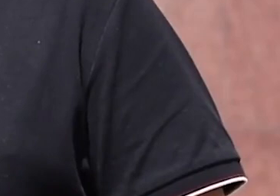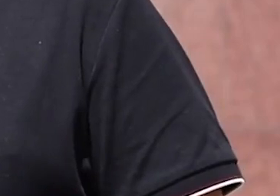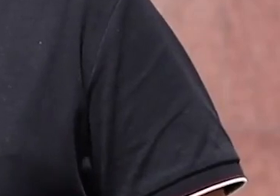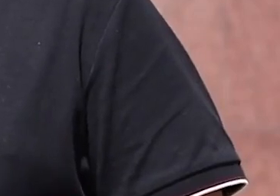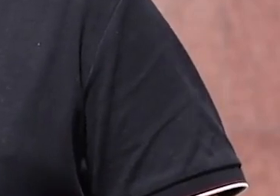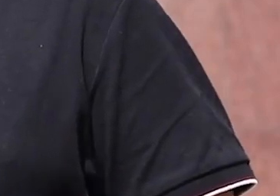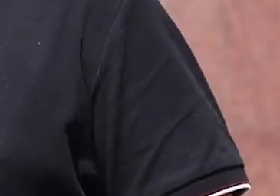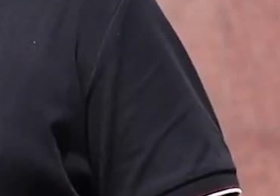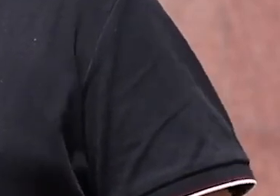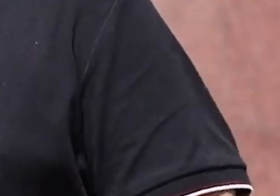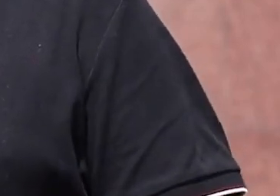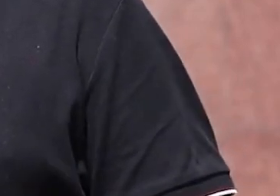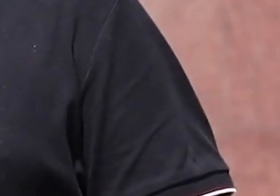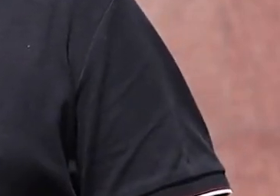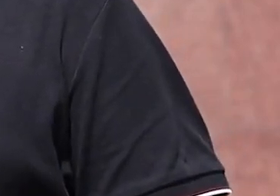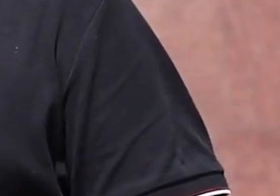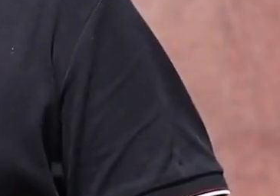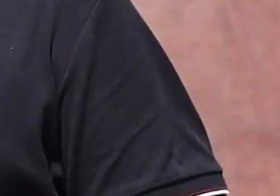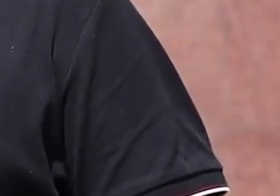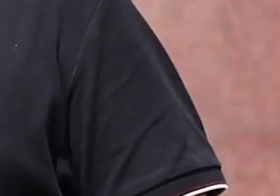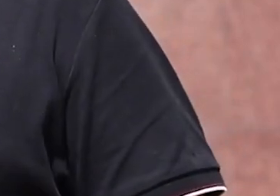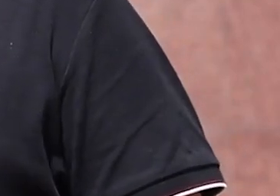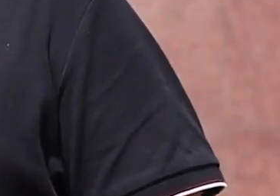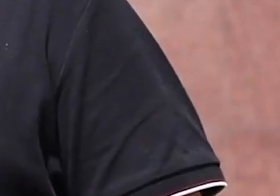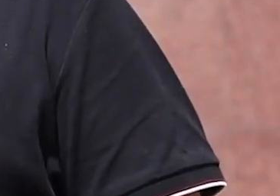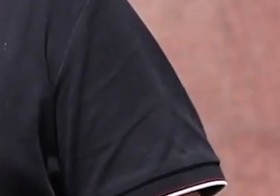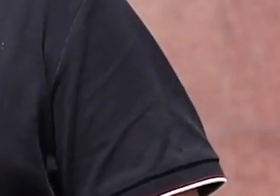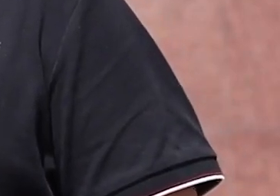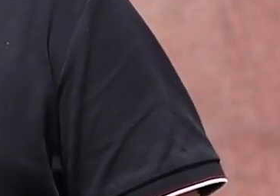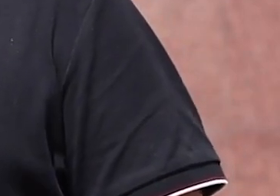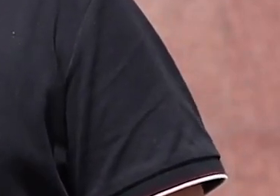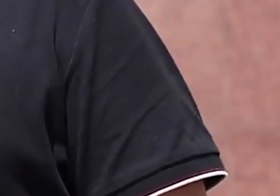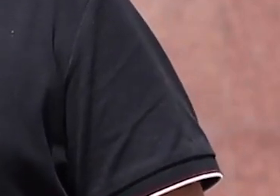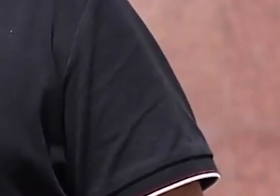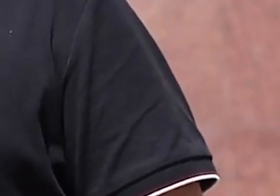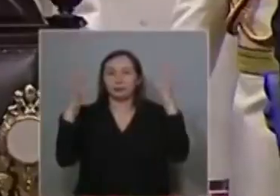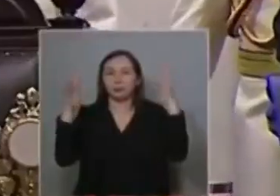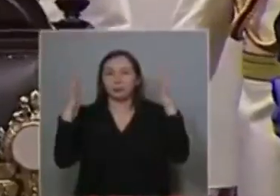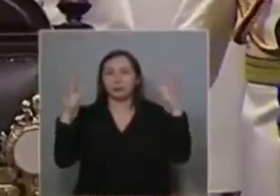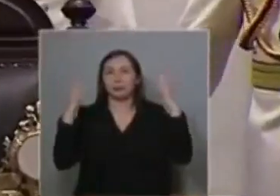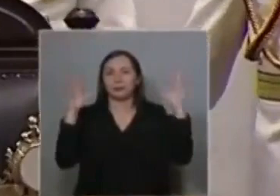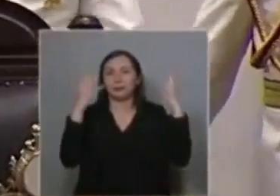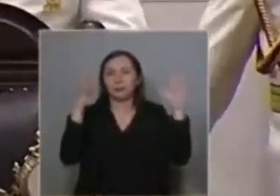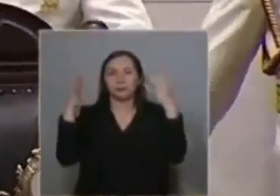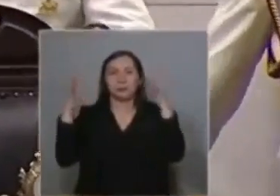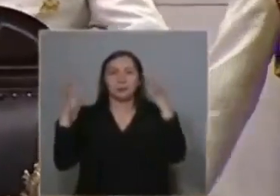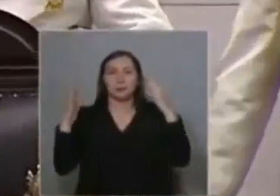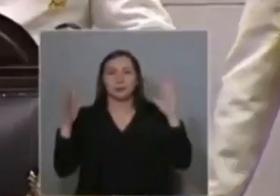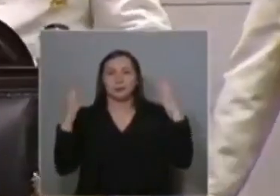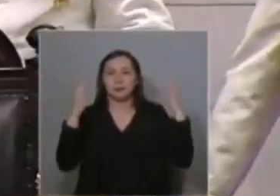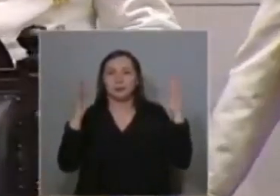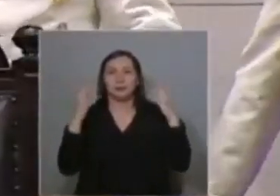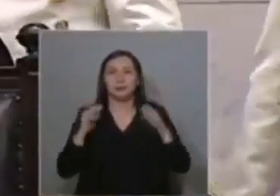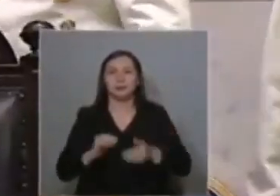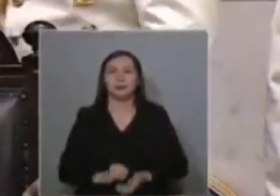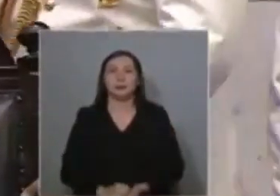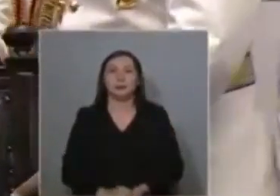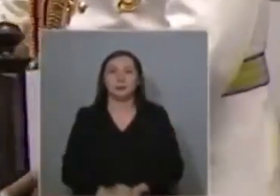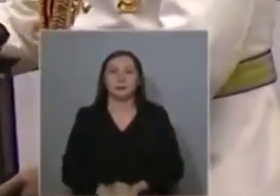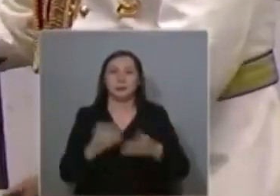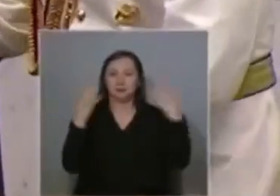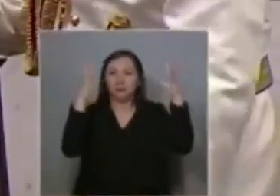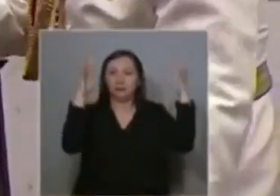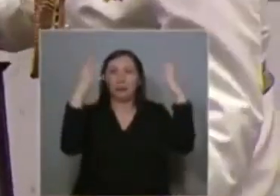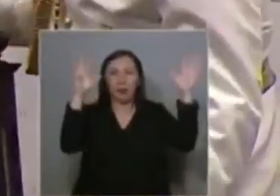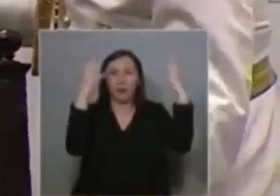del Partido Comunista que fue compañera de lucha de Boric. Va a haber un Ministerio de la Mujer